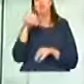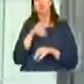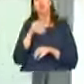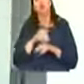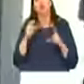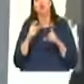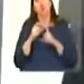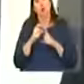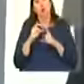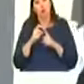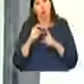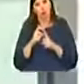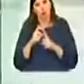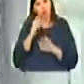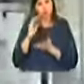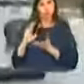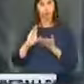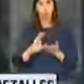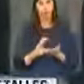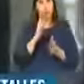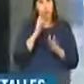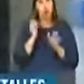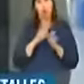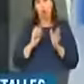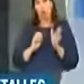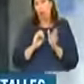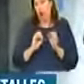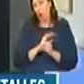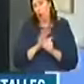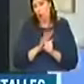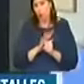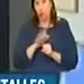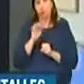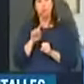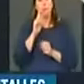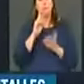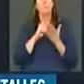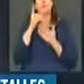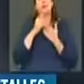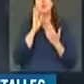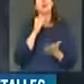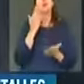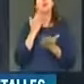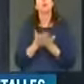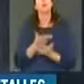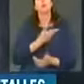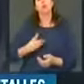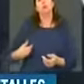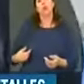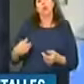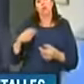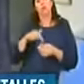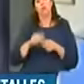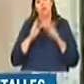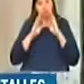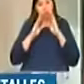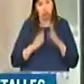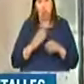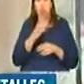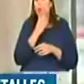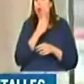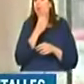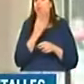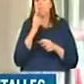monto que se financiará con el Fondo Coronavirus. El proyecto presentado por Presidencia y que será abordado este jueves por el Consejo de